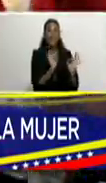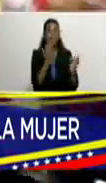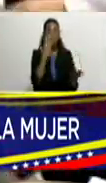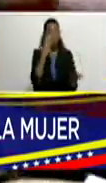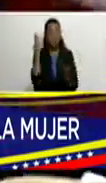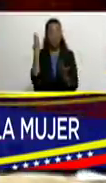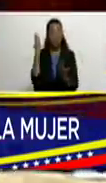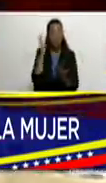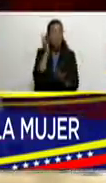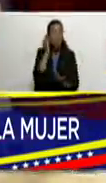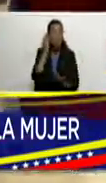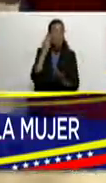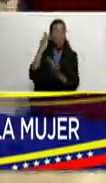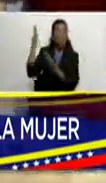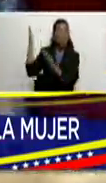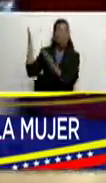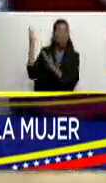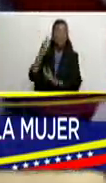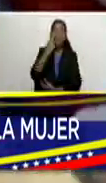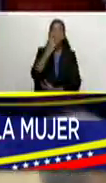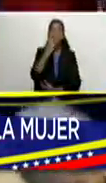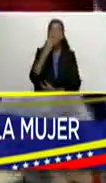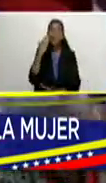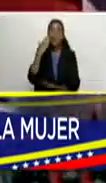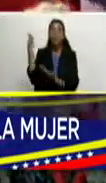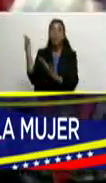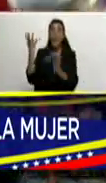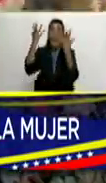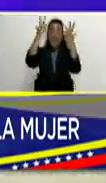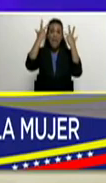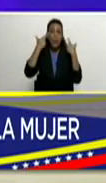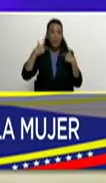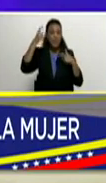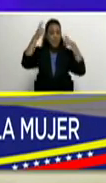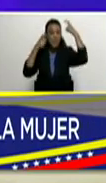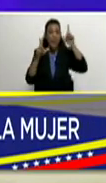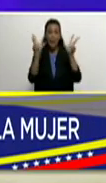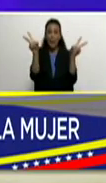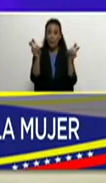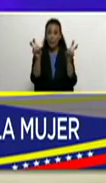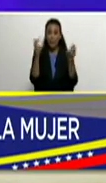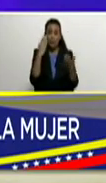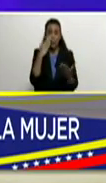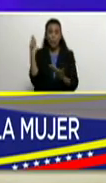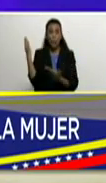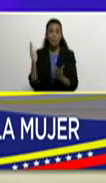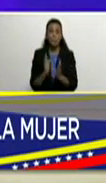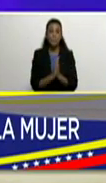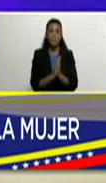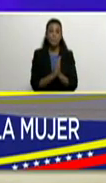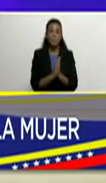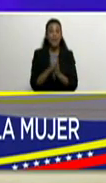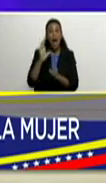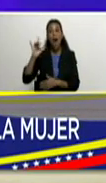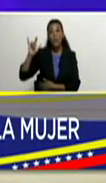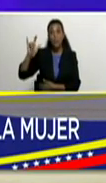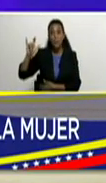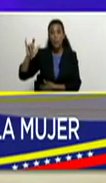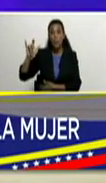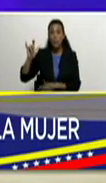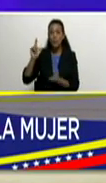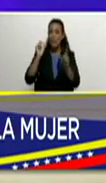hermosísimo. María León, la Leona de Chávez, que voy a guindar en mis redes sociales ahora más